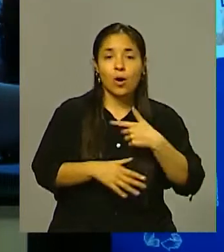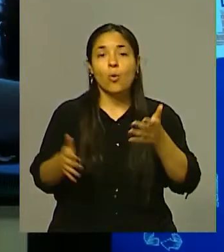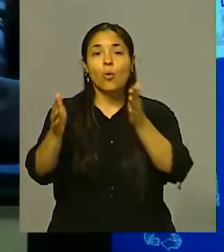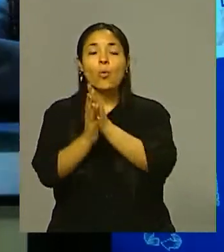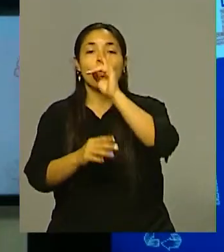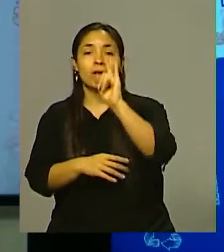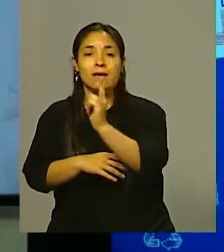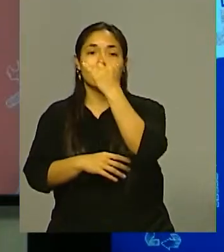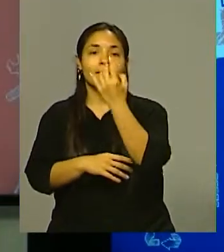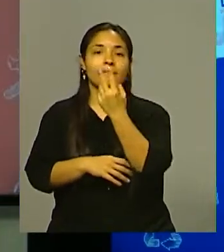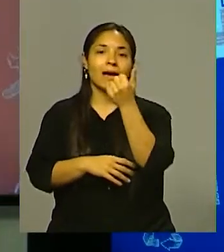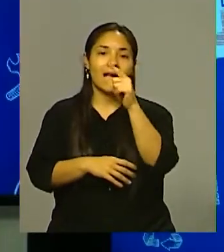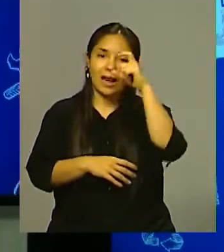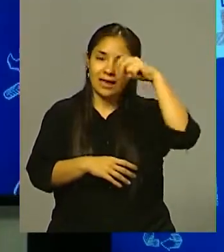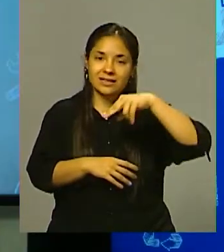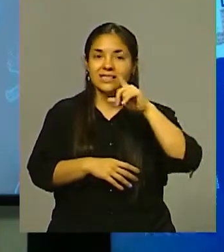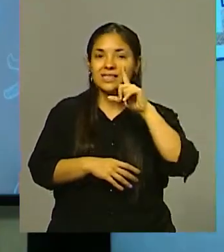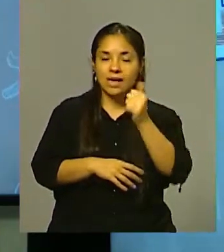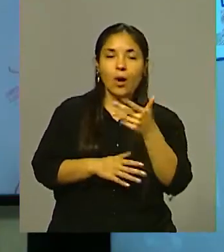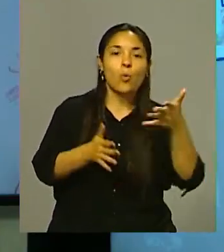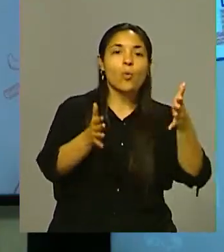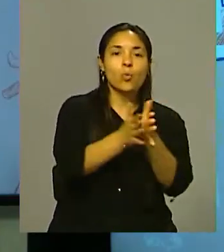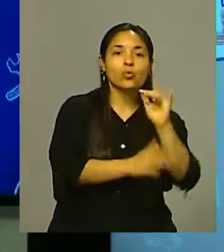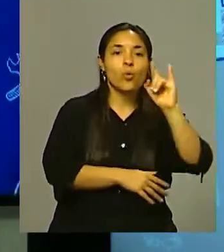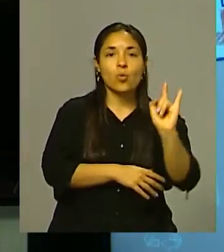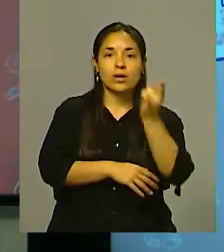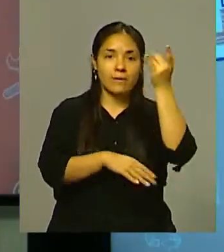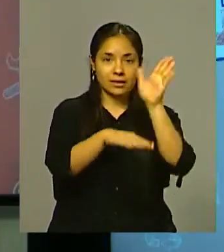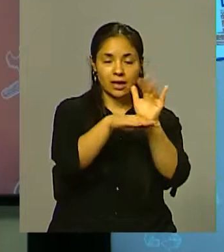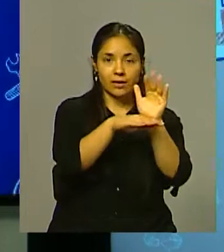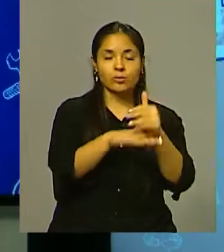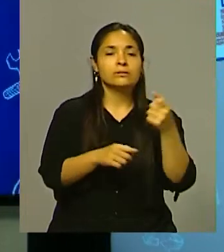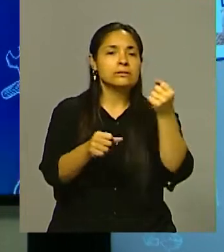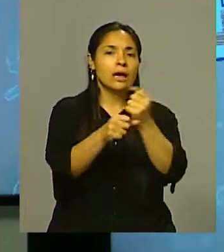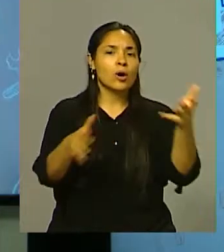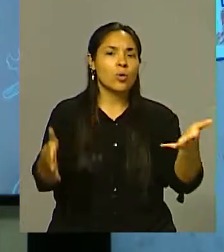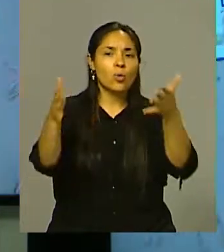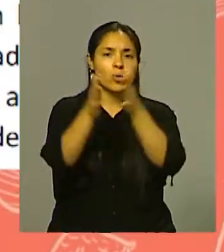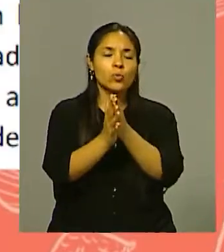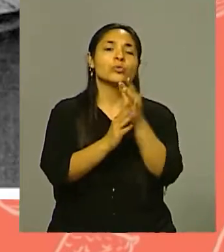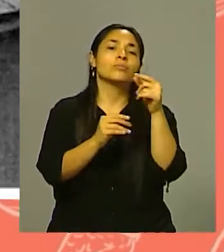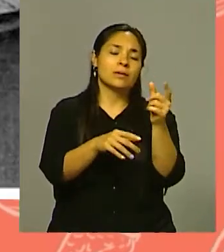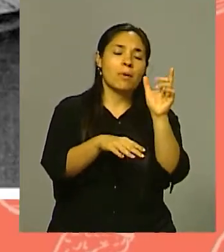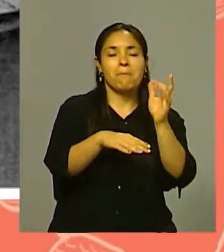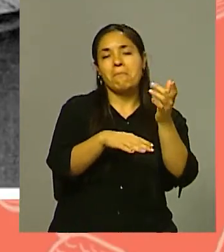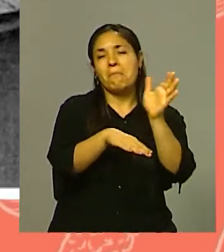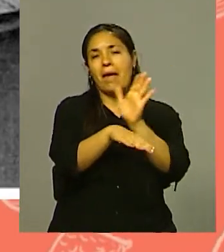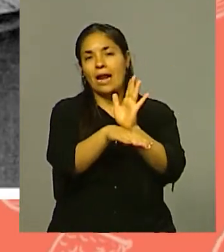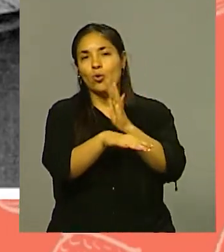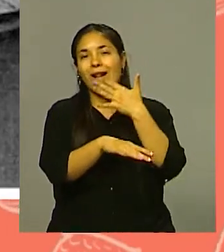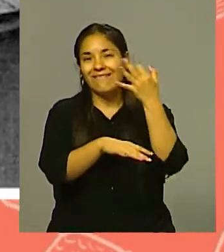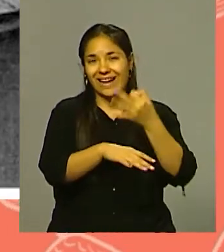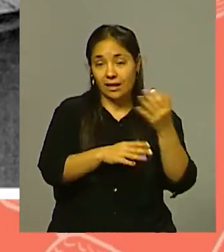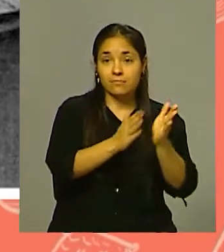Universidad Nacional de Cuyo están justamente trabajando en un importante documental y parte de esas locaciones son en la provincia